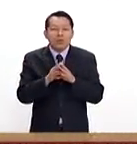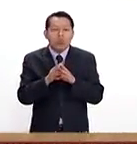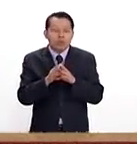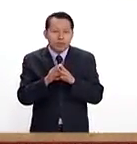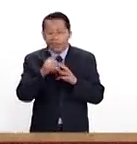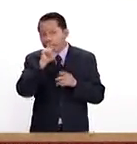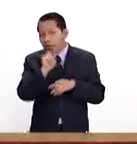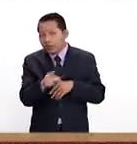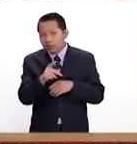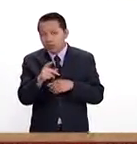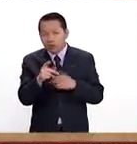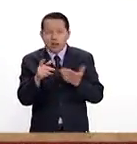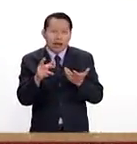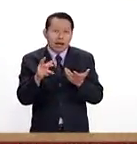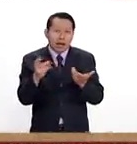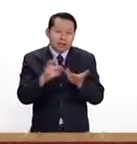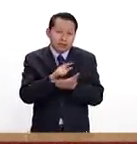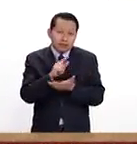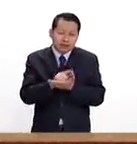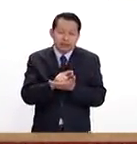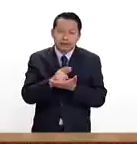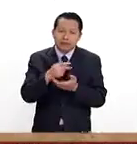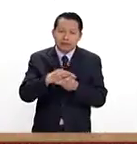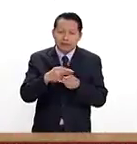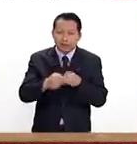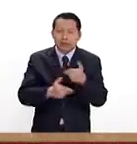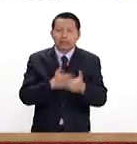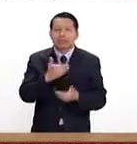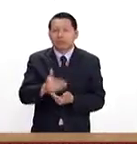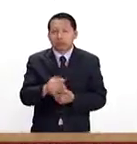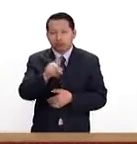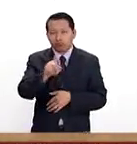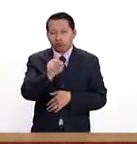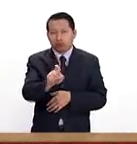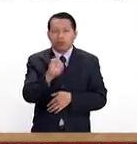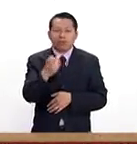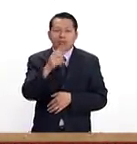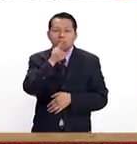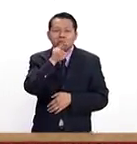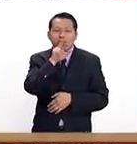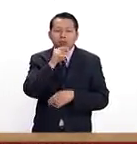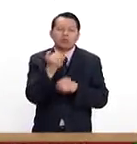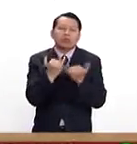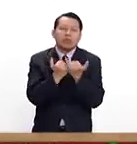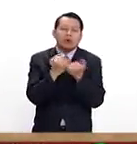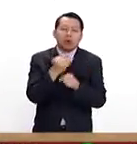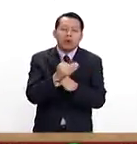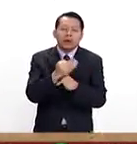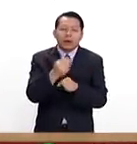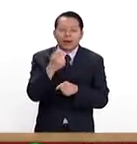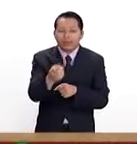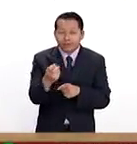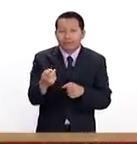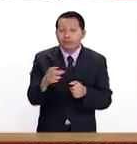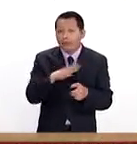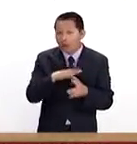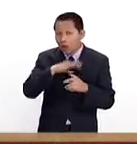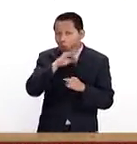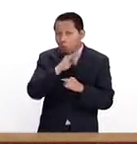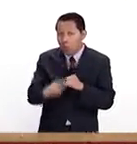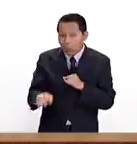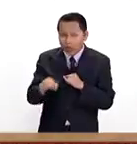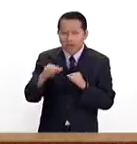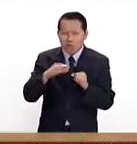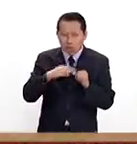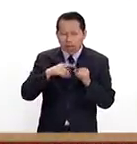legalidad trancazos, y hasta donde puedas ¿no? llegar, ¿no? Eso es lo que preocupa en estos números. Hay un último gráfico que